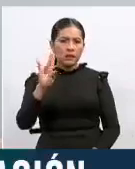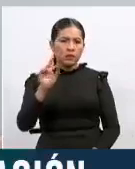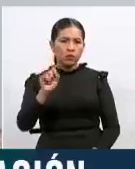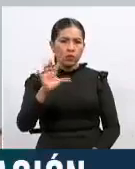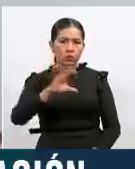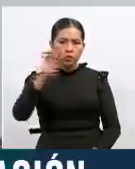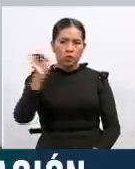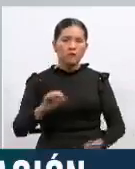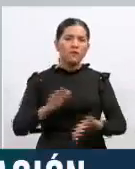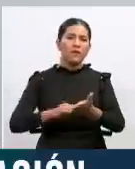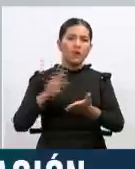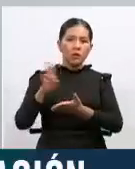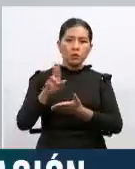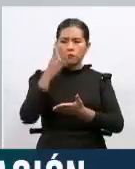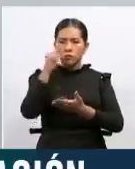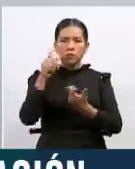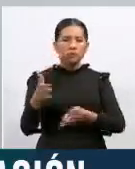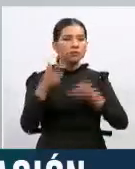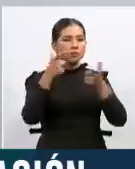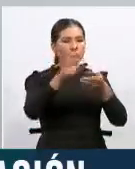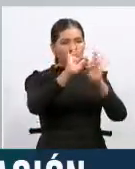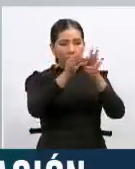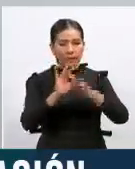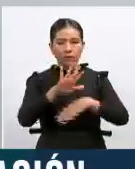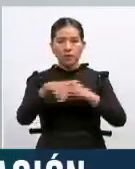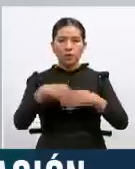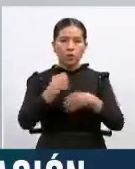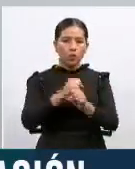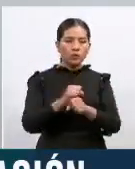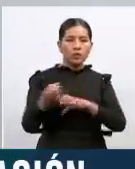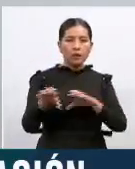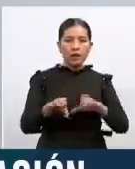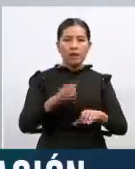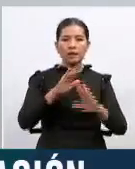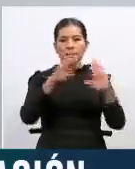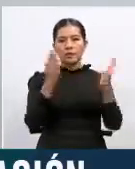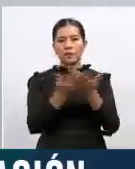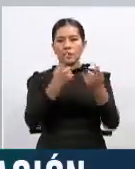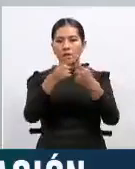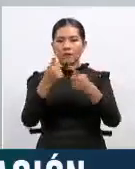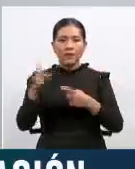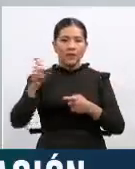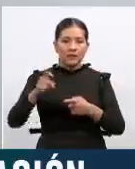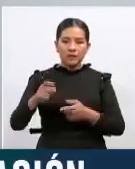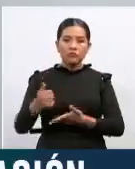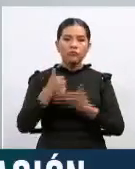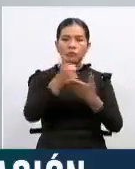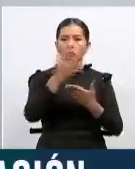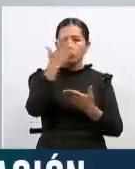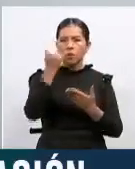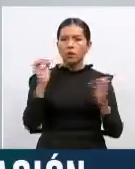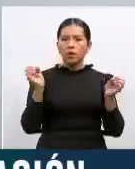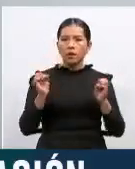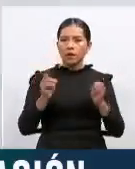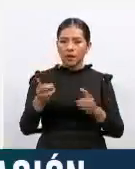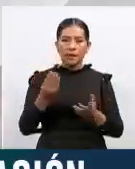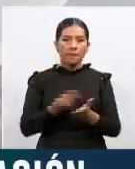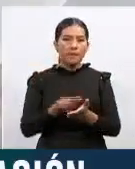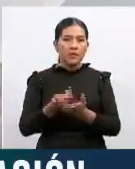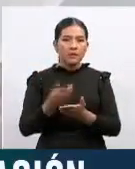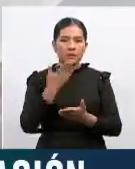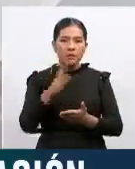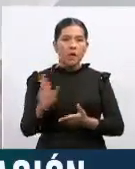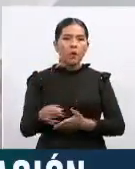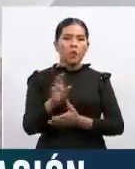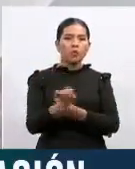estamos dotando de mantenimiento y de ejecución de obras en las unidades educativas porque hemos hecho un mal manejo del presupuesto está